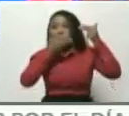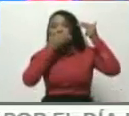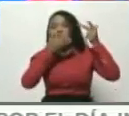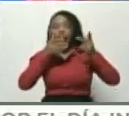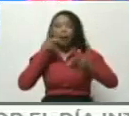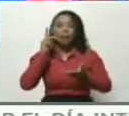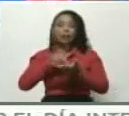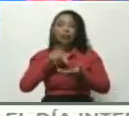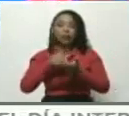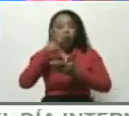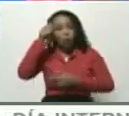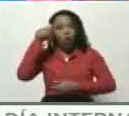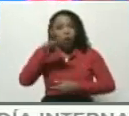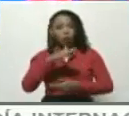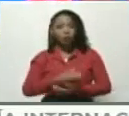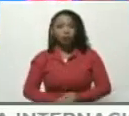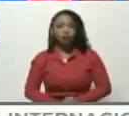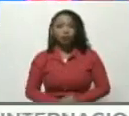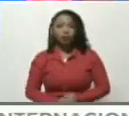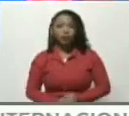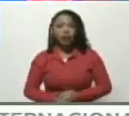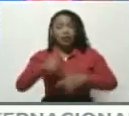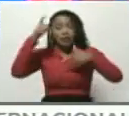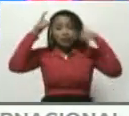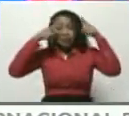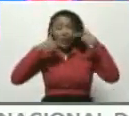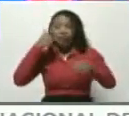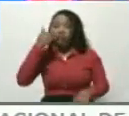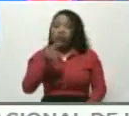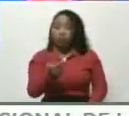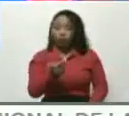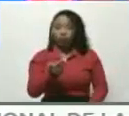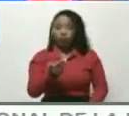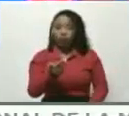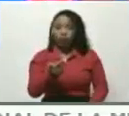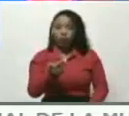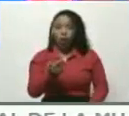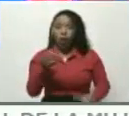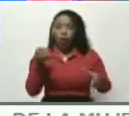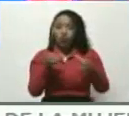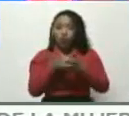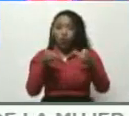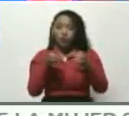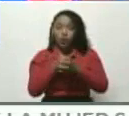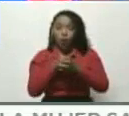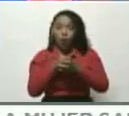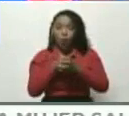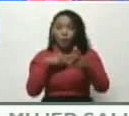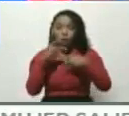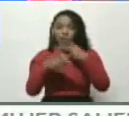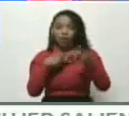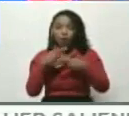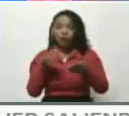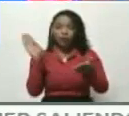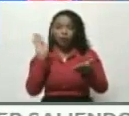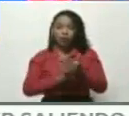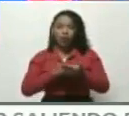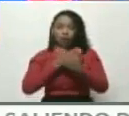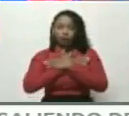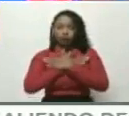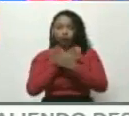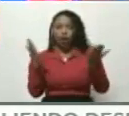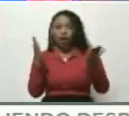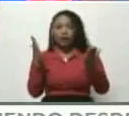pueblos. Chávez lo concibió como un partido que se pusiera al servicio de